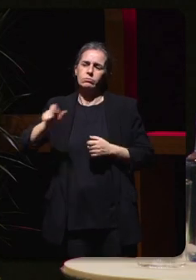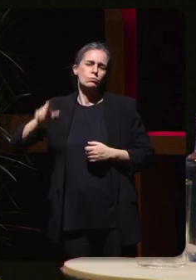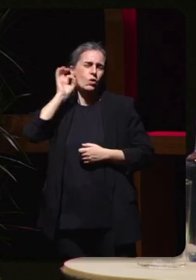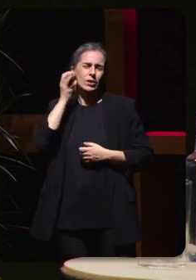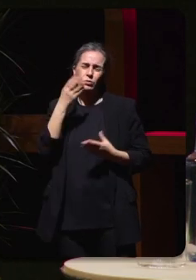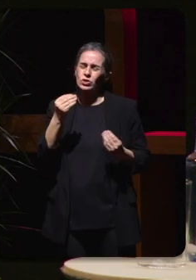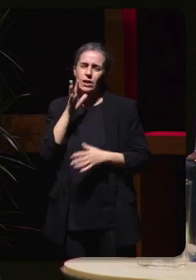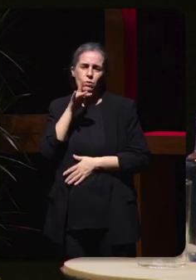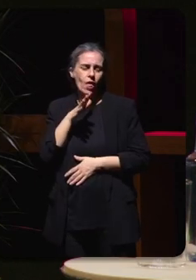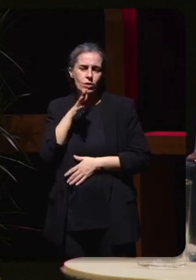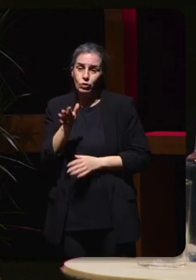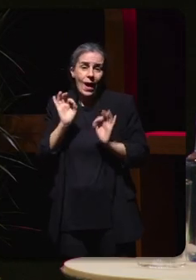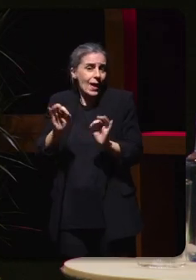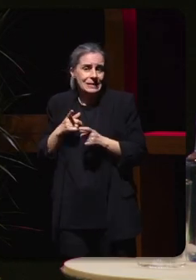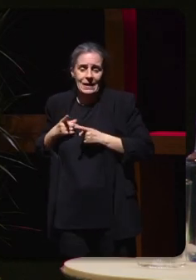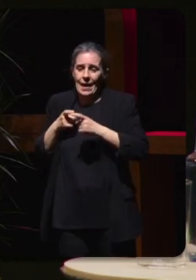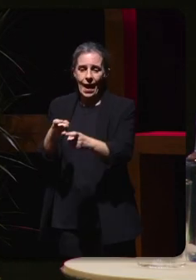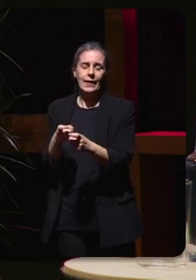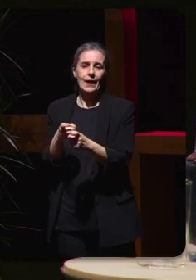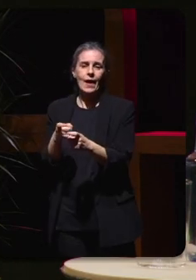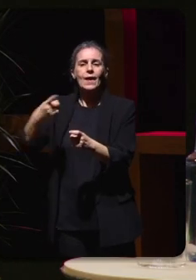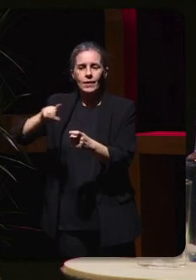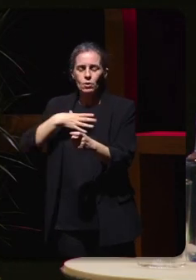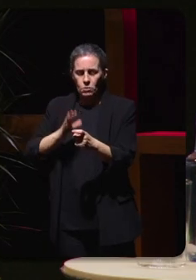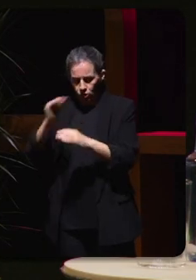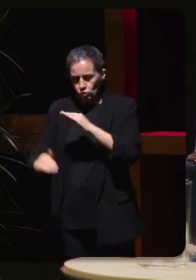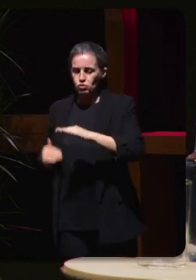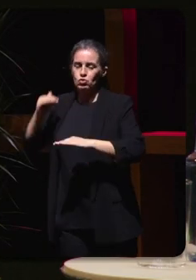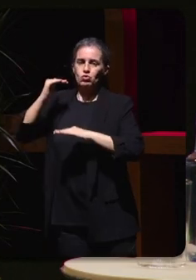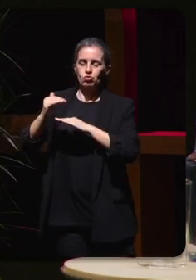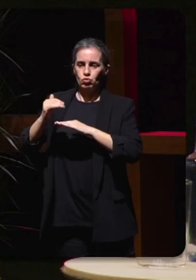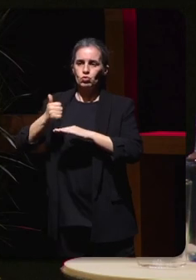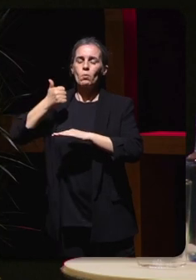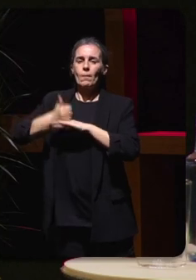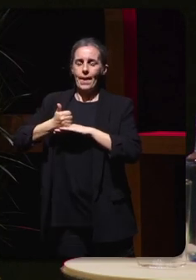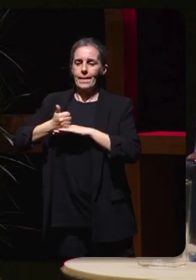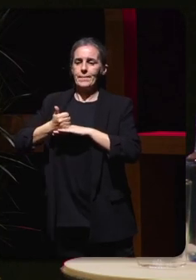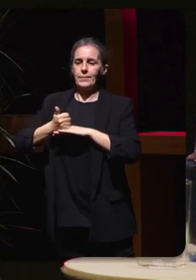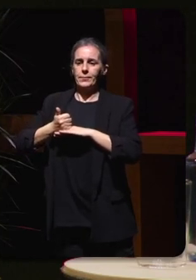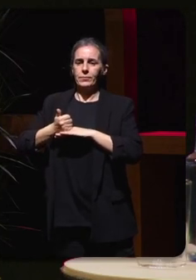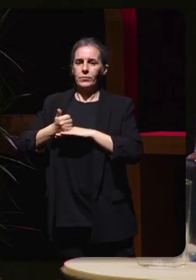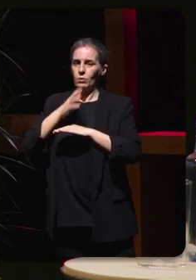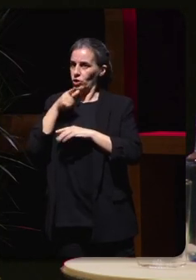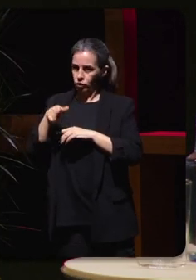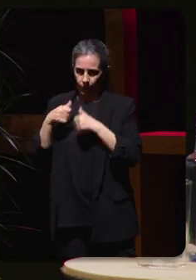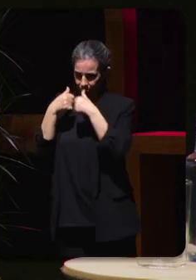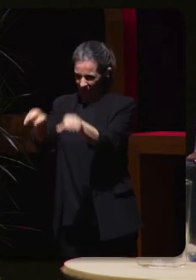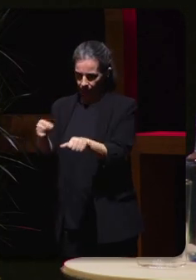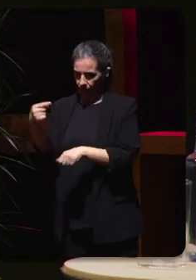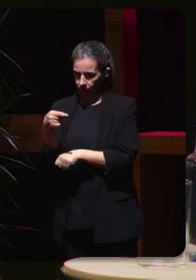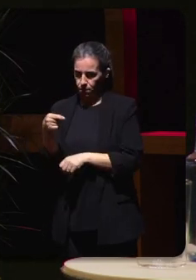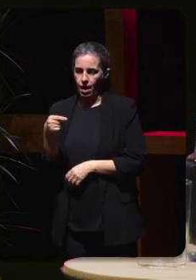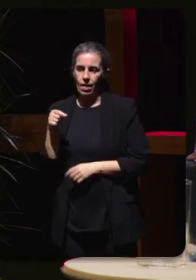realmente eran capaces, ¿no?, de sobrepasar eso, que además significaba un estigma tremendo, pues